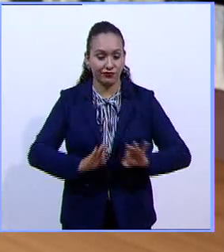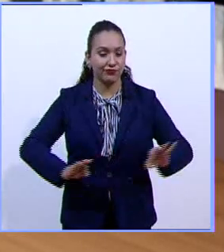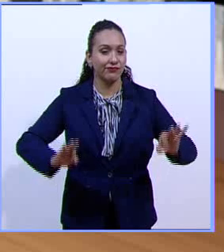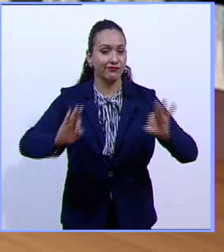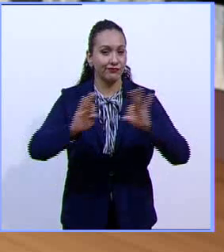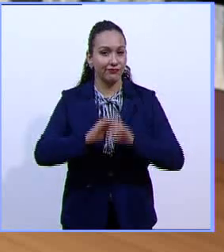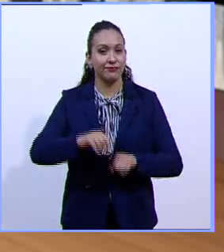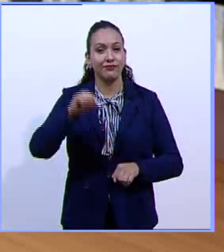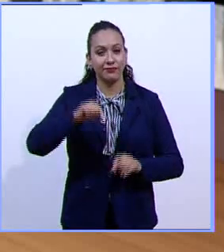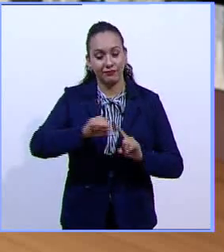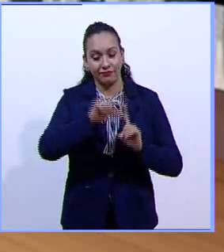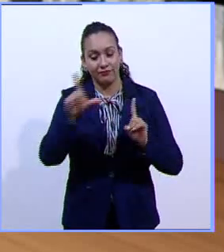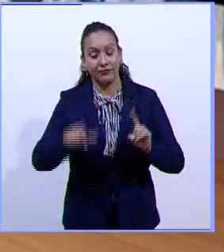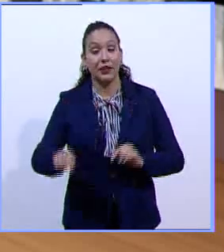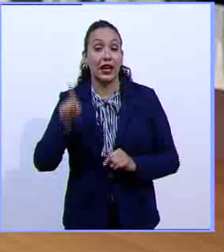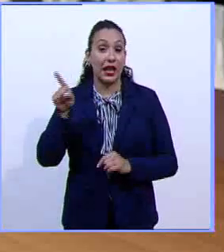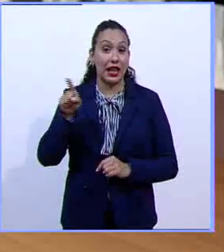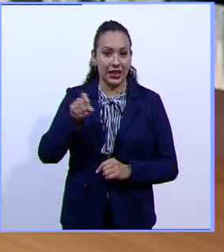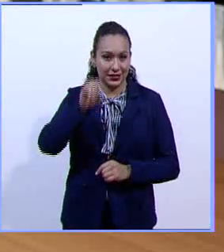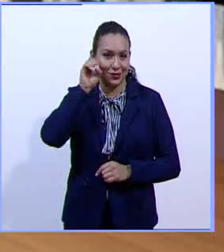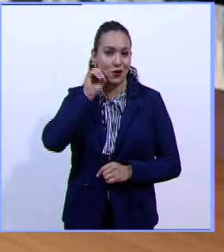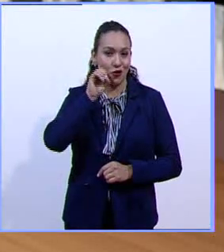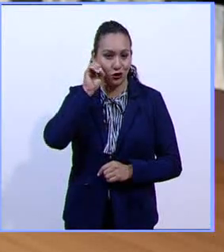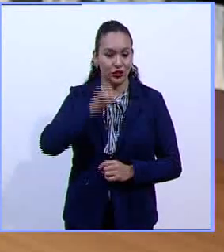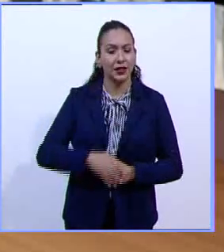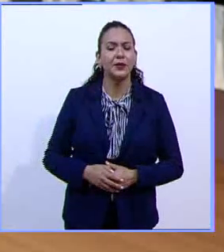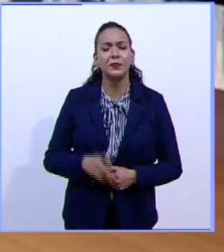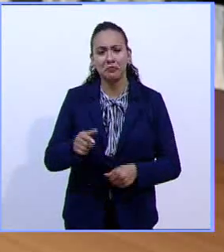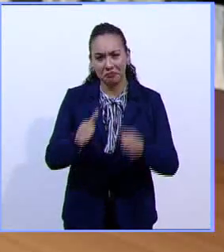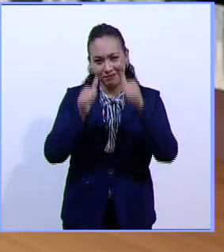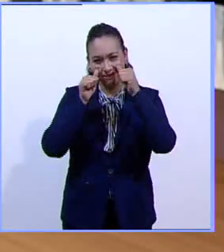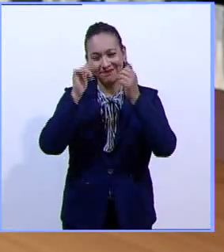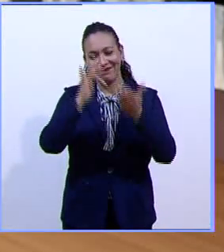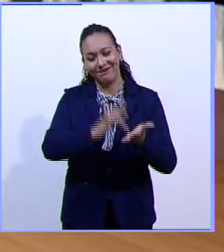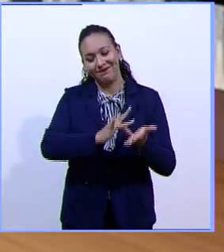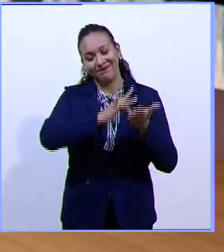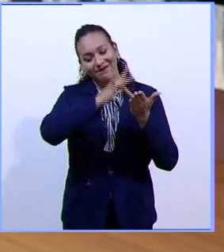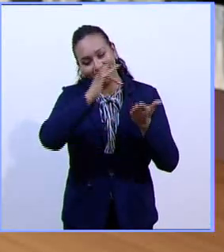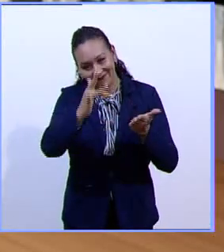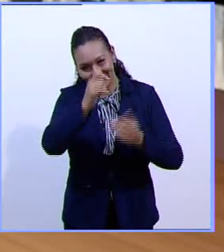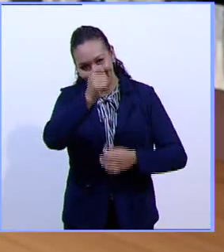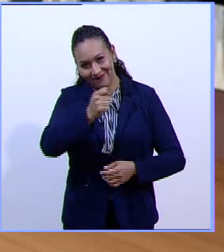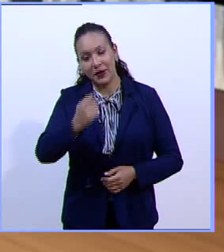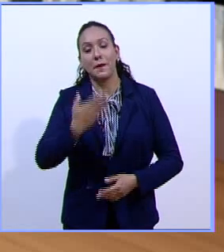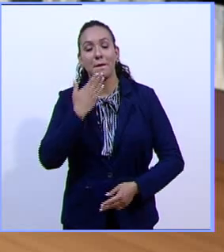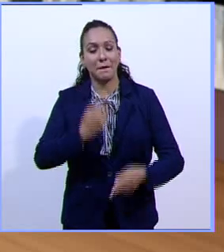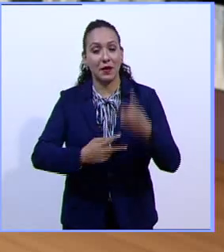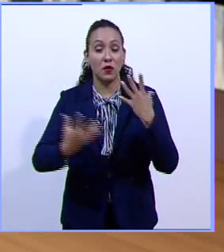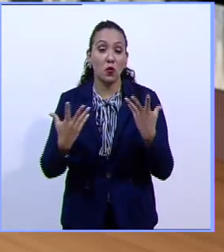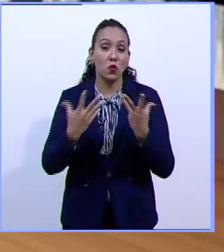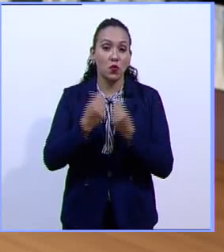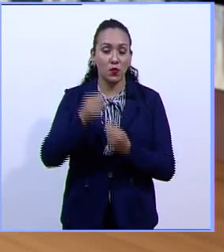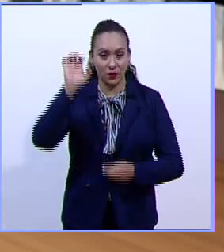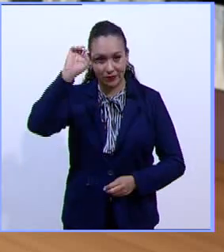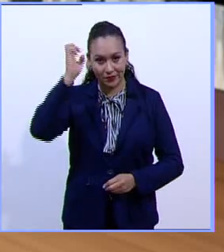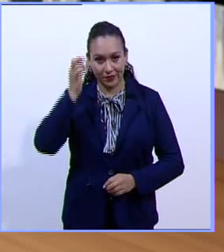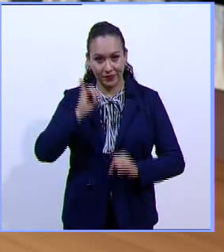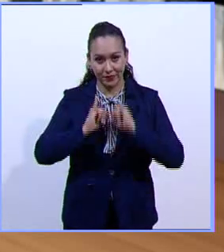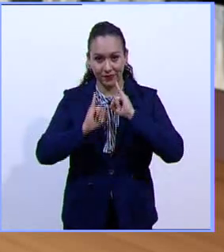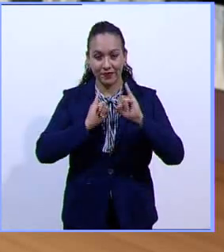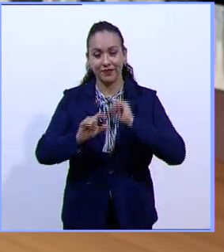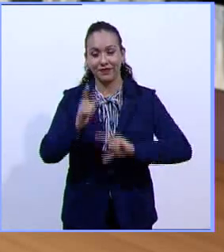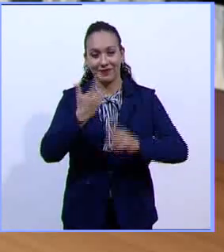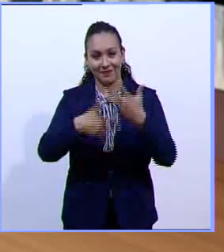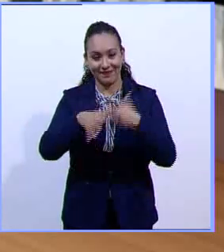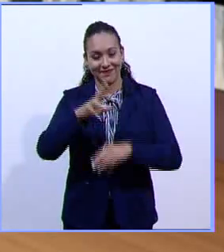más importante. Soy Óscar González. En nombre de todo este equipo de trabajo les saludamos con mucho gusto. Eusiris Rostro en la interpretación